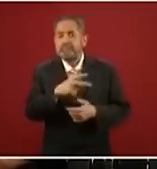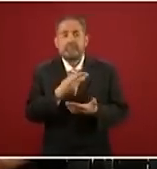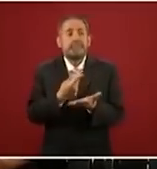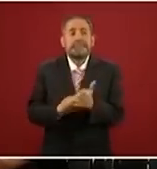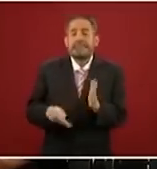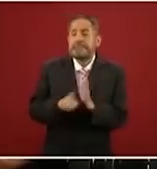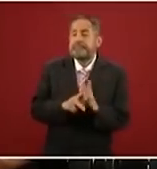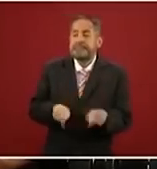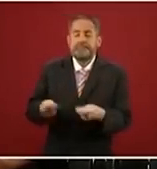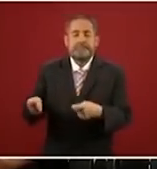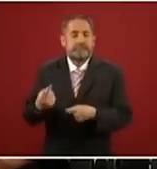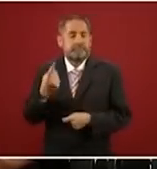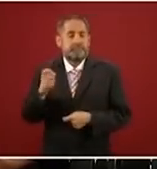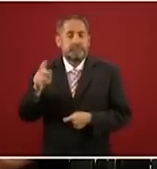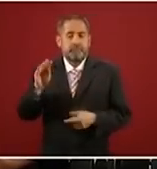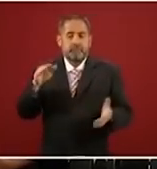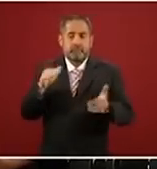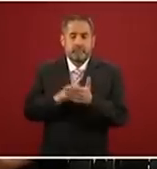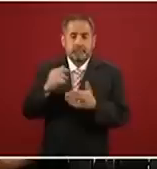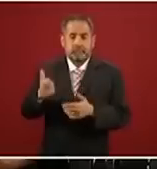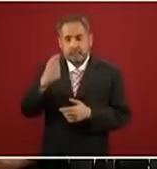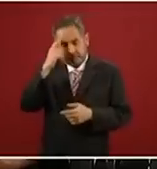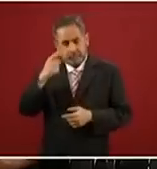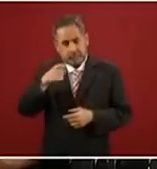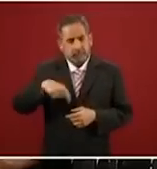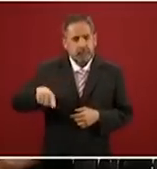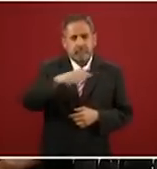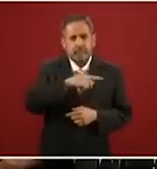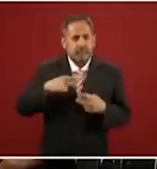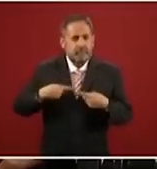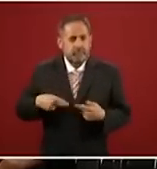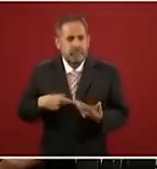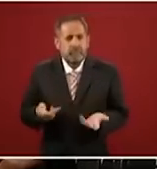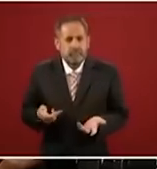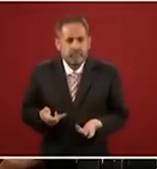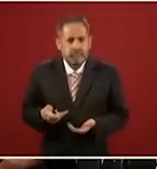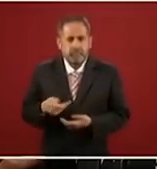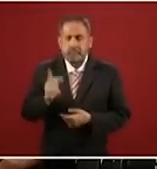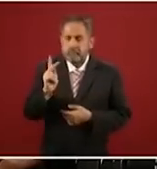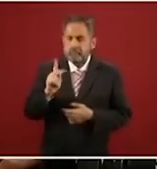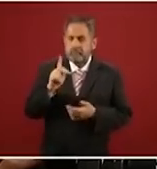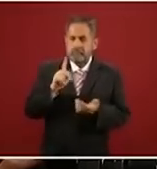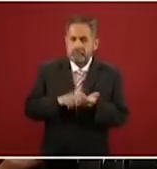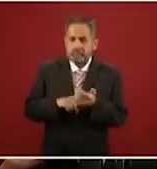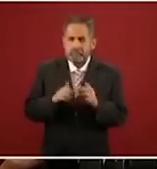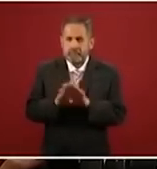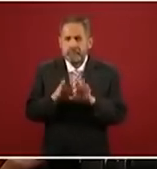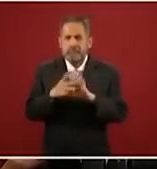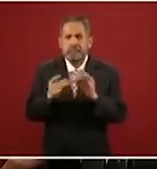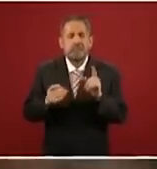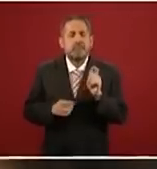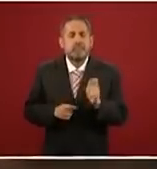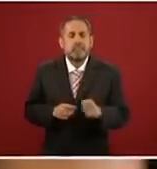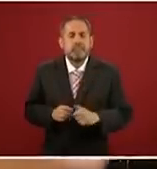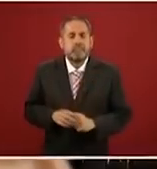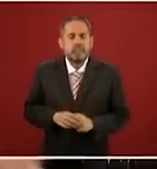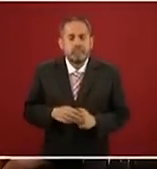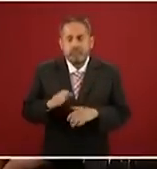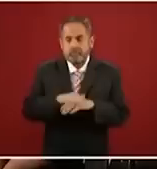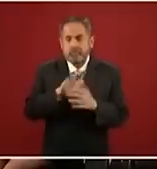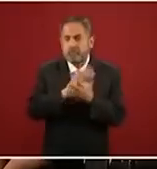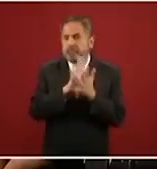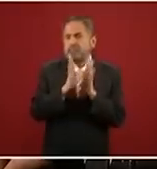en 190 mil pesos a personas pero esto puede ser posible únicamente con